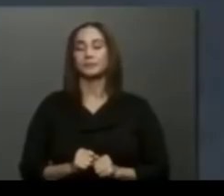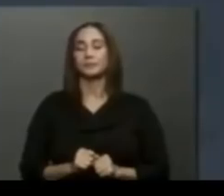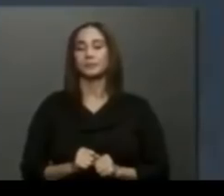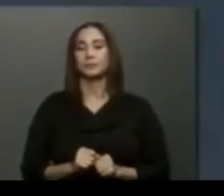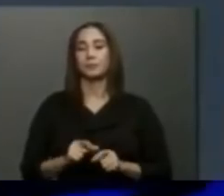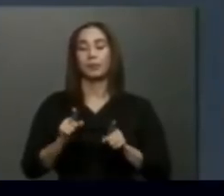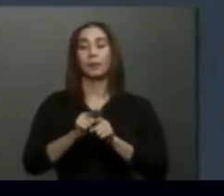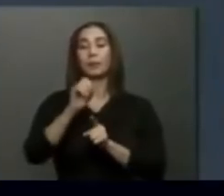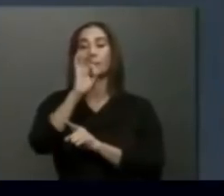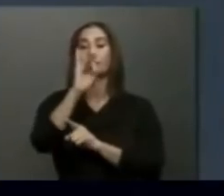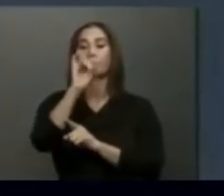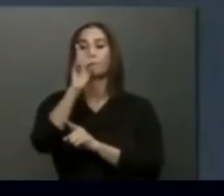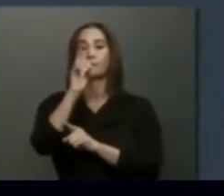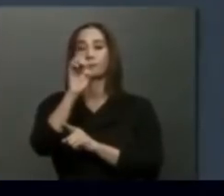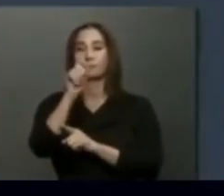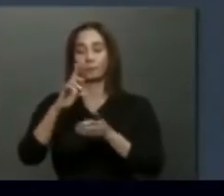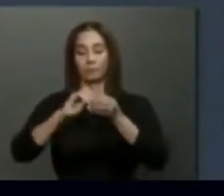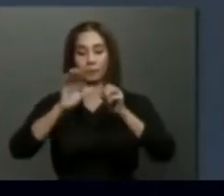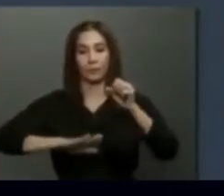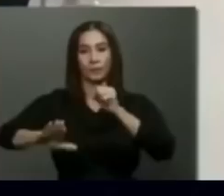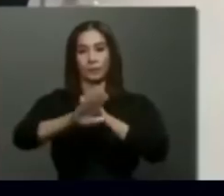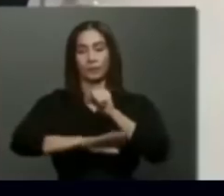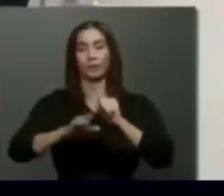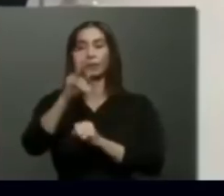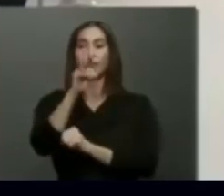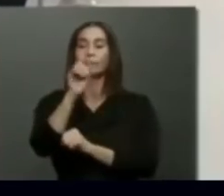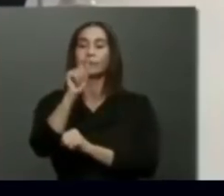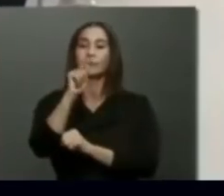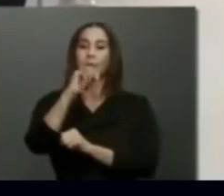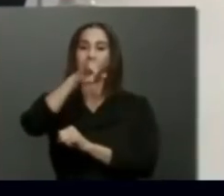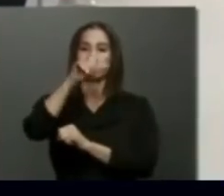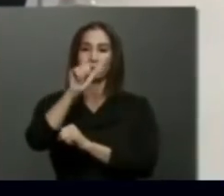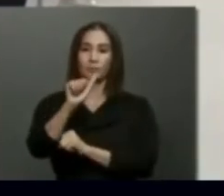Señor Fidel de los Santos, director municipal de Pantoca.